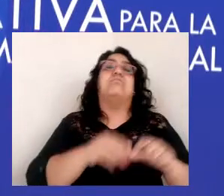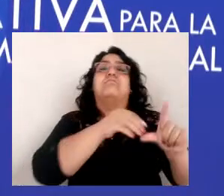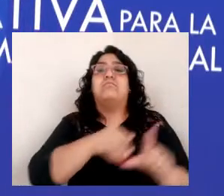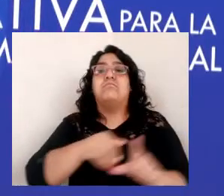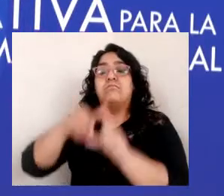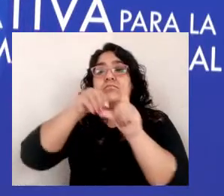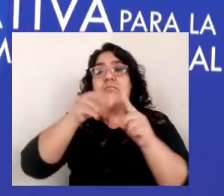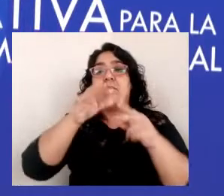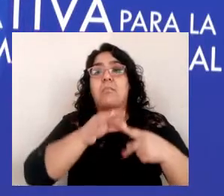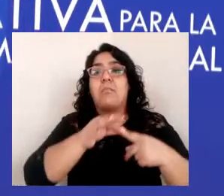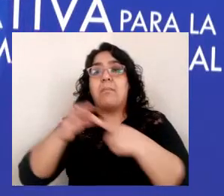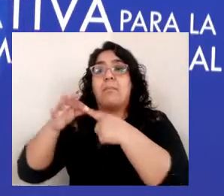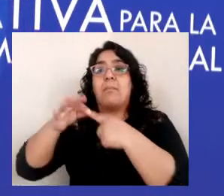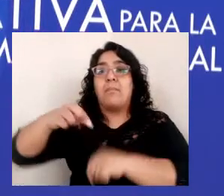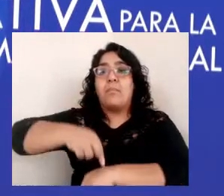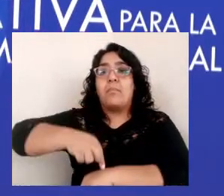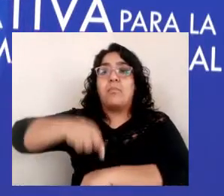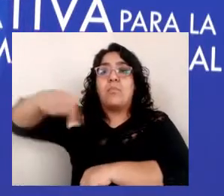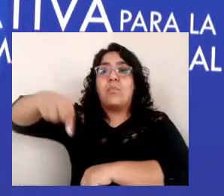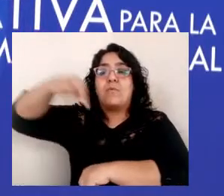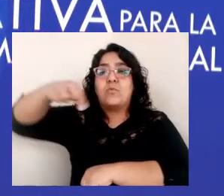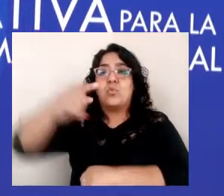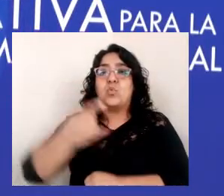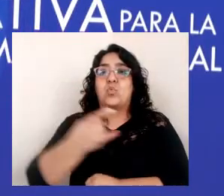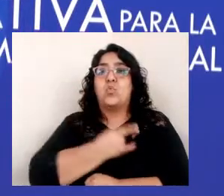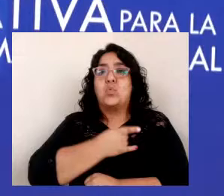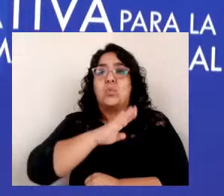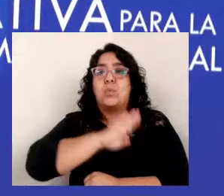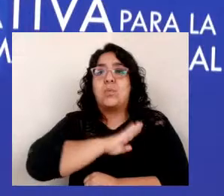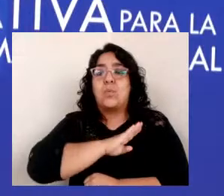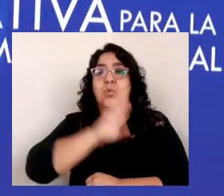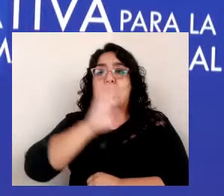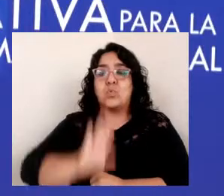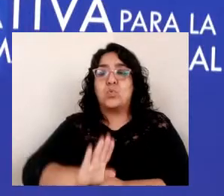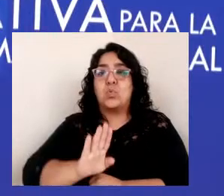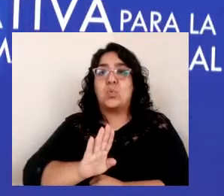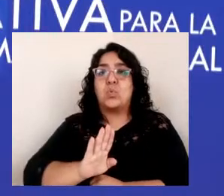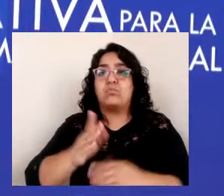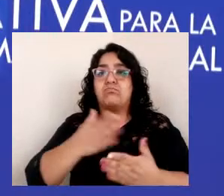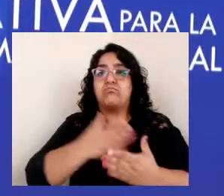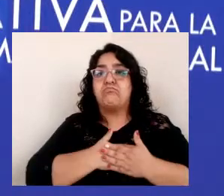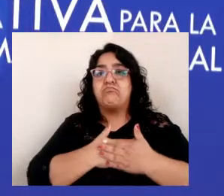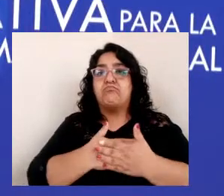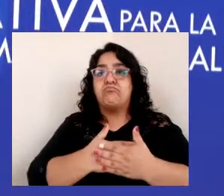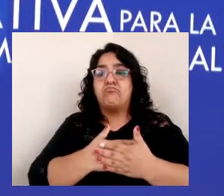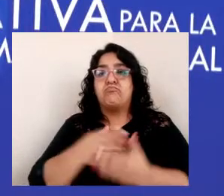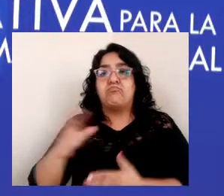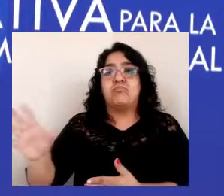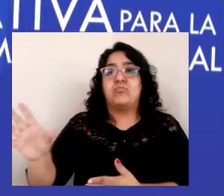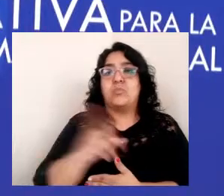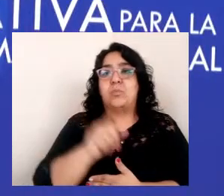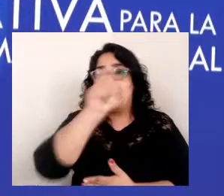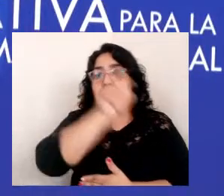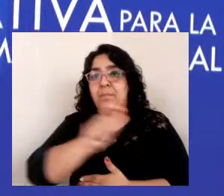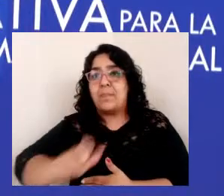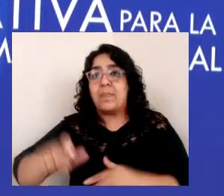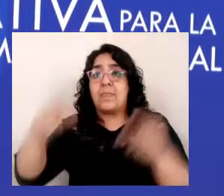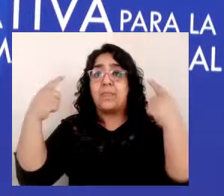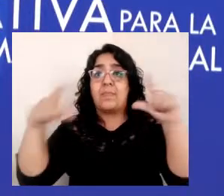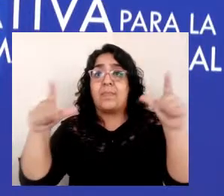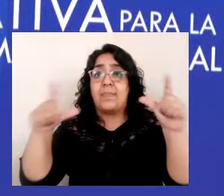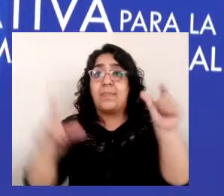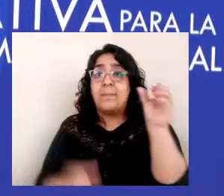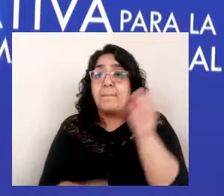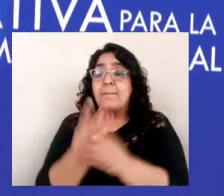profesionales de la Universidad Mariana. Un saludo cordial a los televidentes de Telepasto, del canal de la